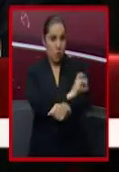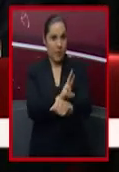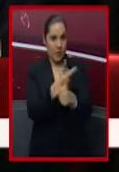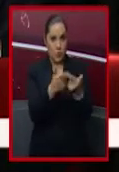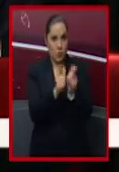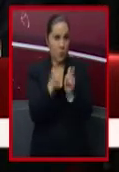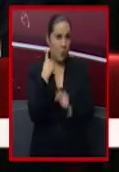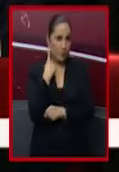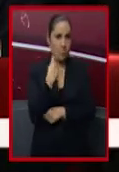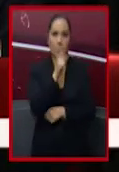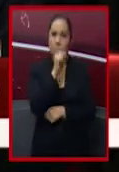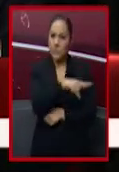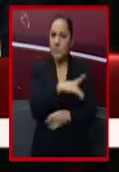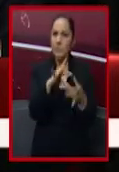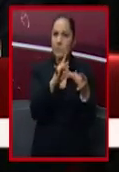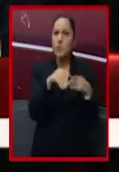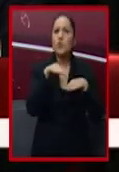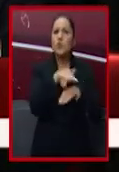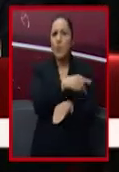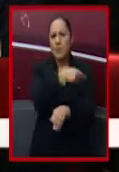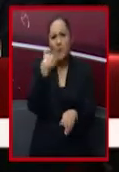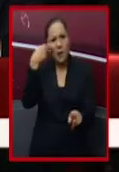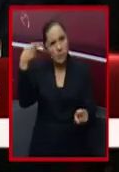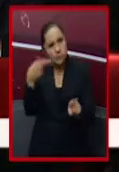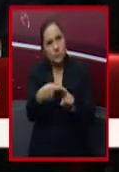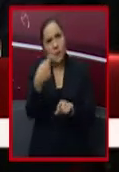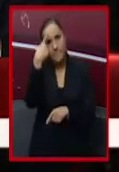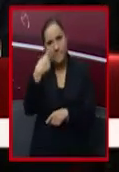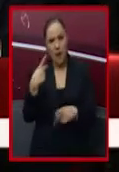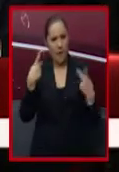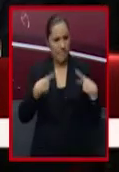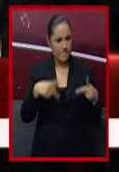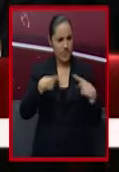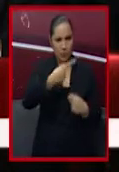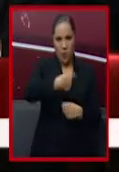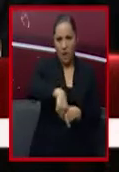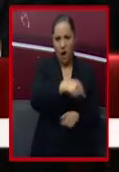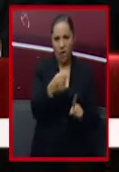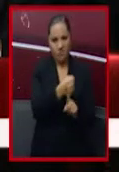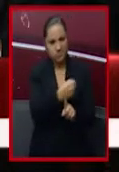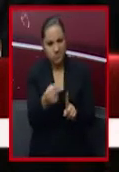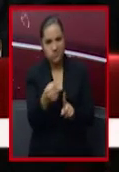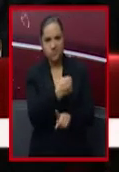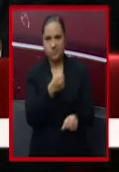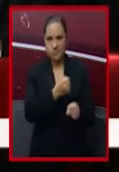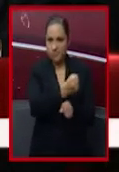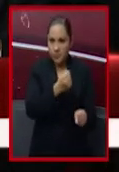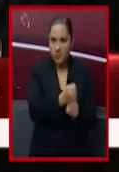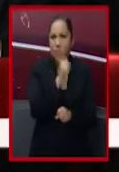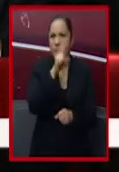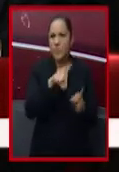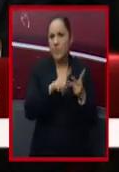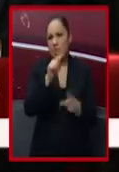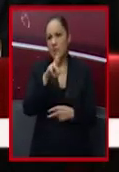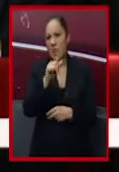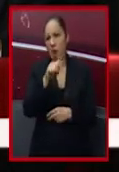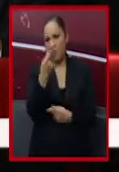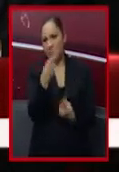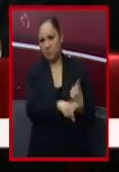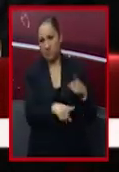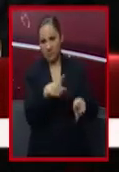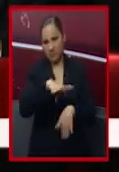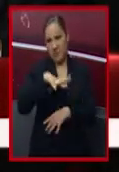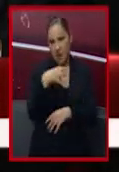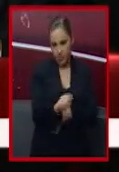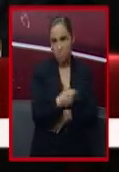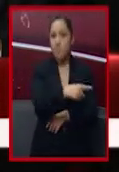iniciativas para combatir la trata de personas y la erradicación de la tortura. Manifestó la posición de la bancada respecto a los proyectos parlamentarios en